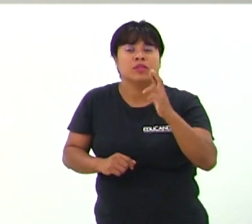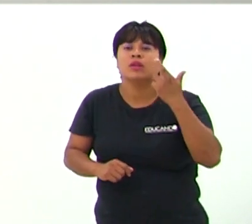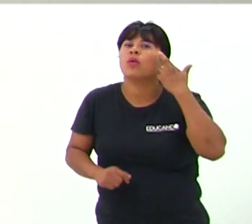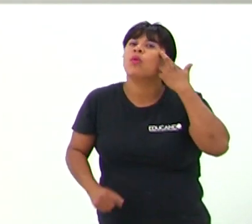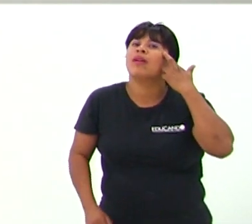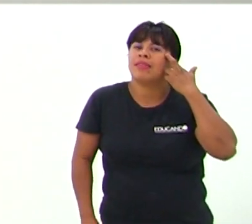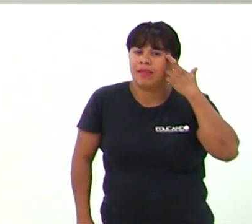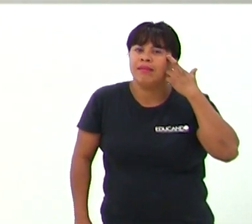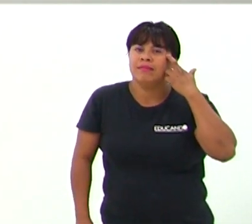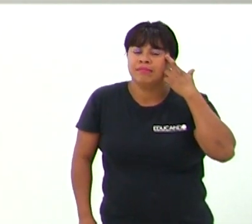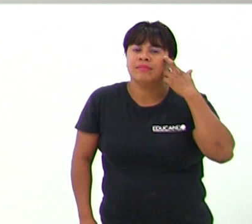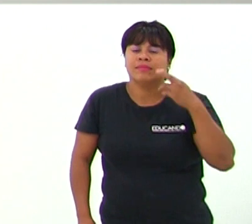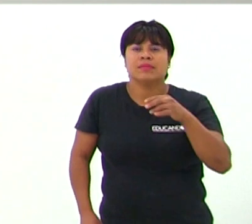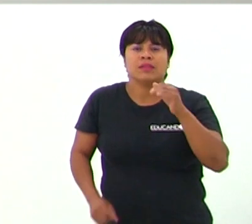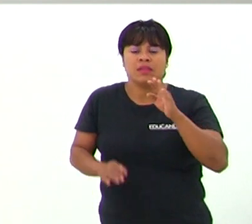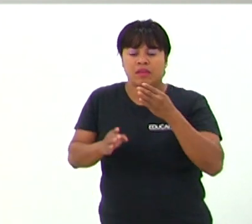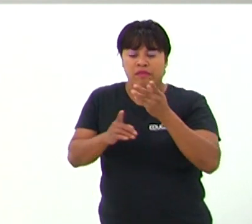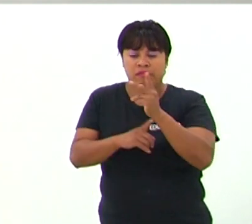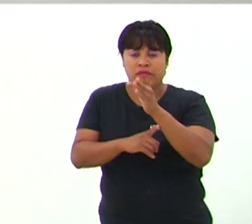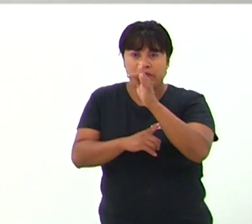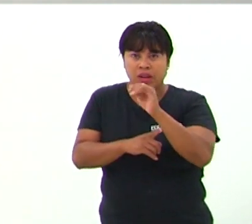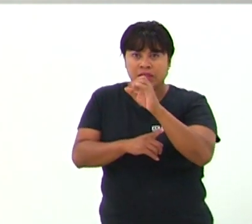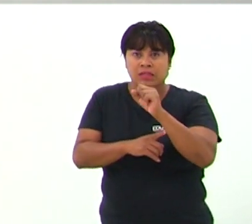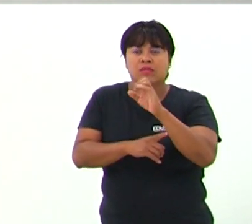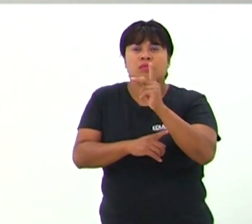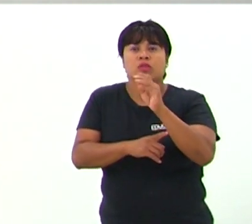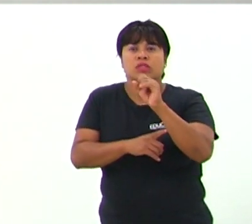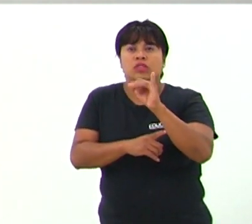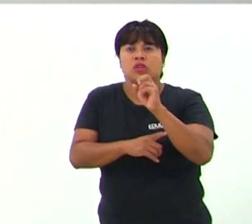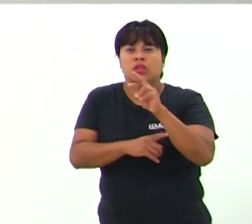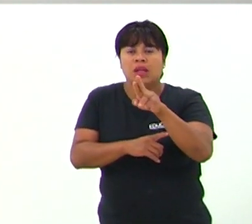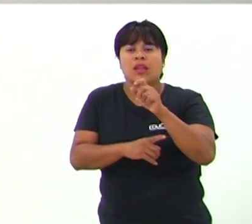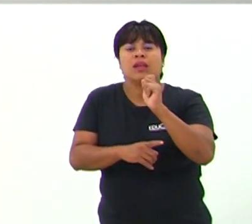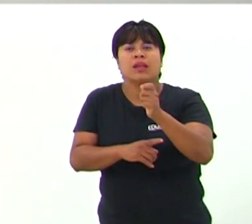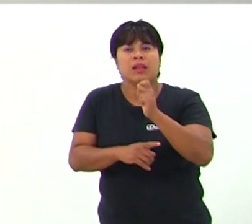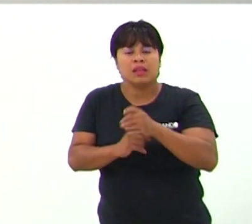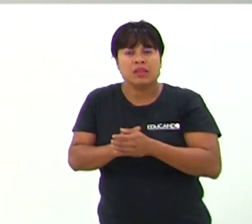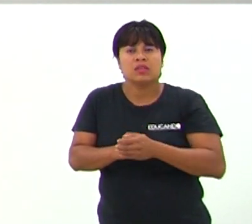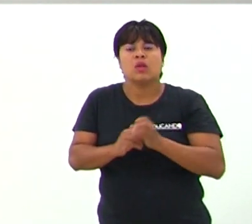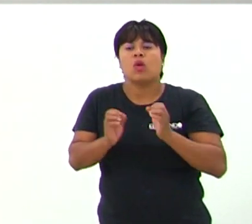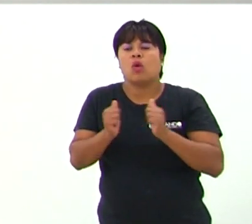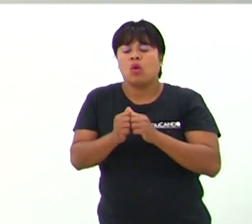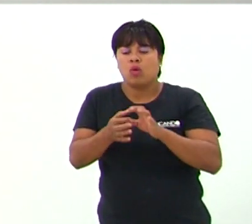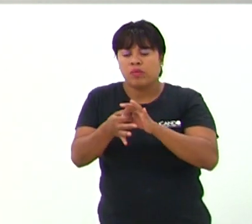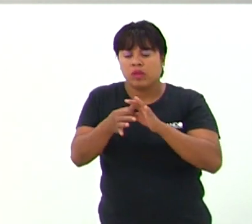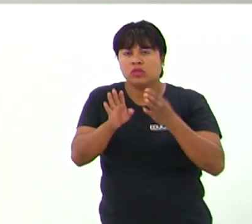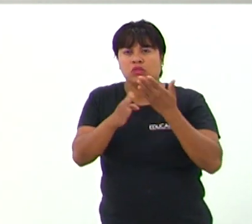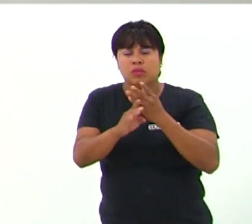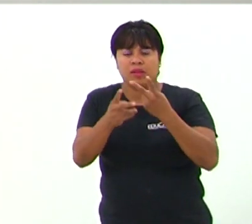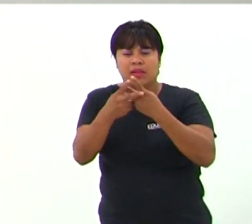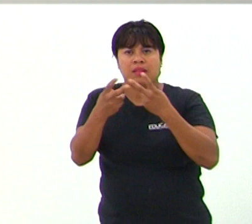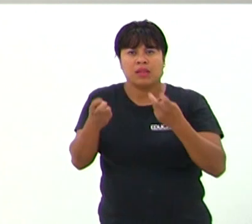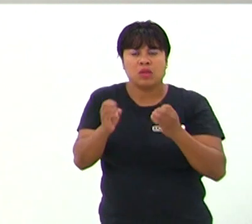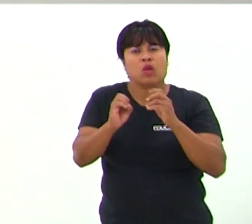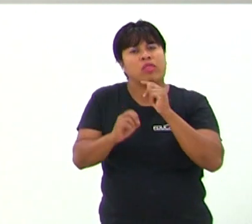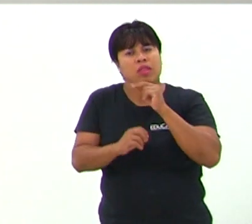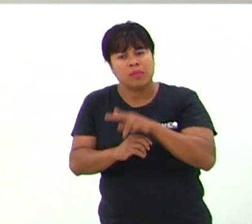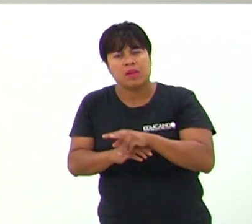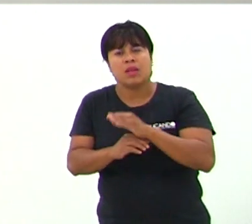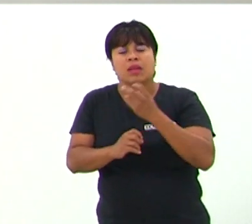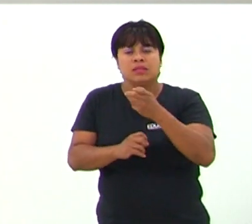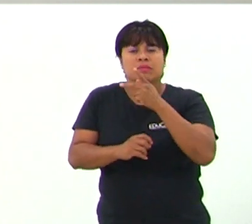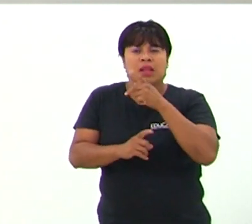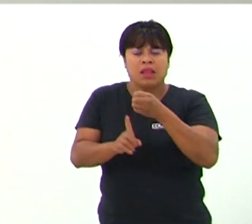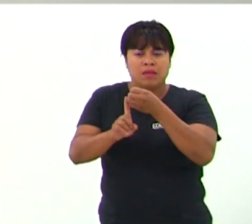recuerda, frases preposicionales aunados a lo que son o con función de adjetivos o también